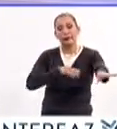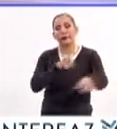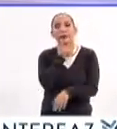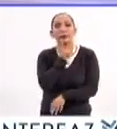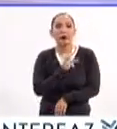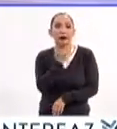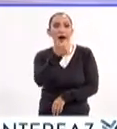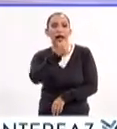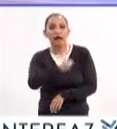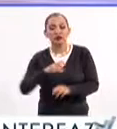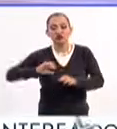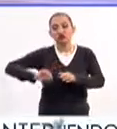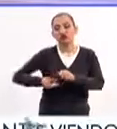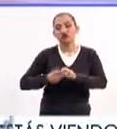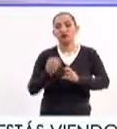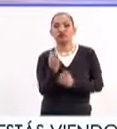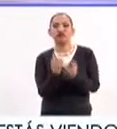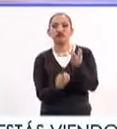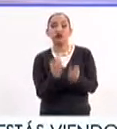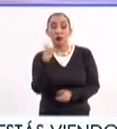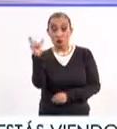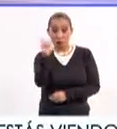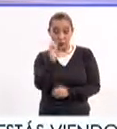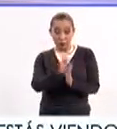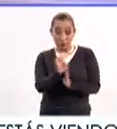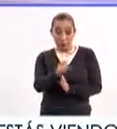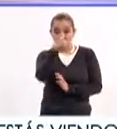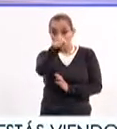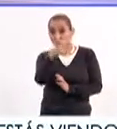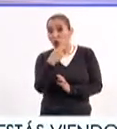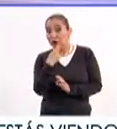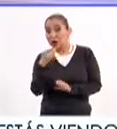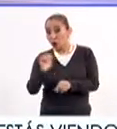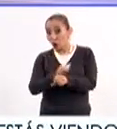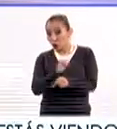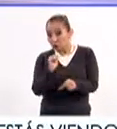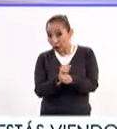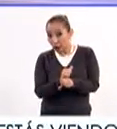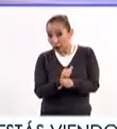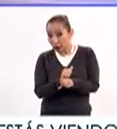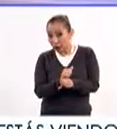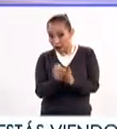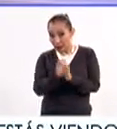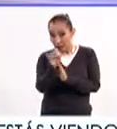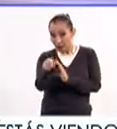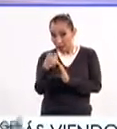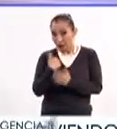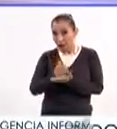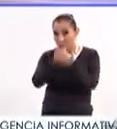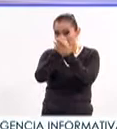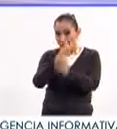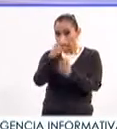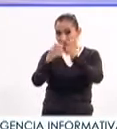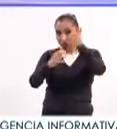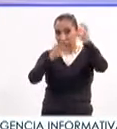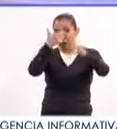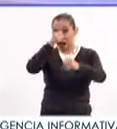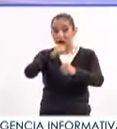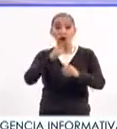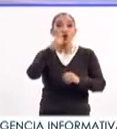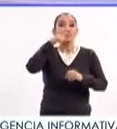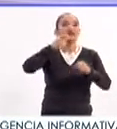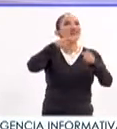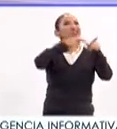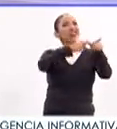el gas, el carbón. Así es, cada vez que utilizas tu automóvil, por ejemplo, contribuyes a esto de que no apagas la